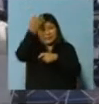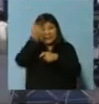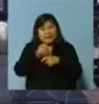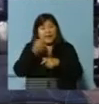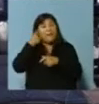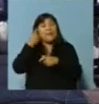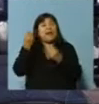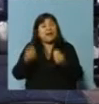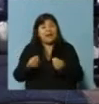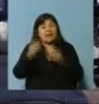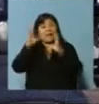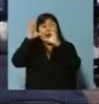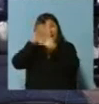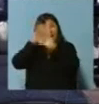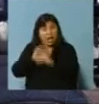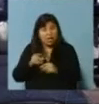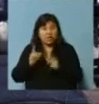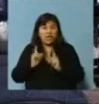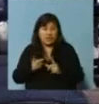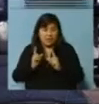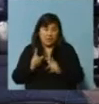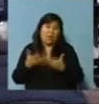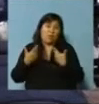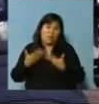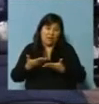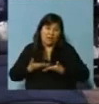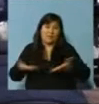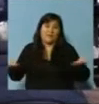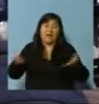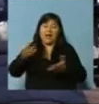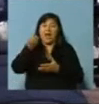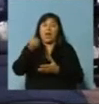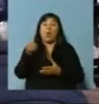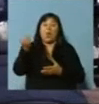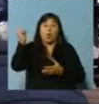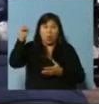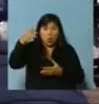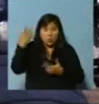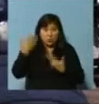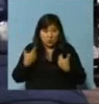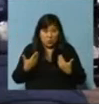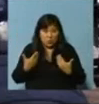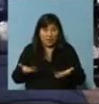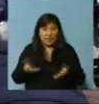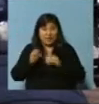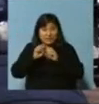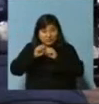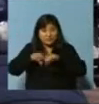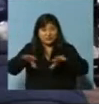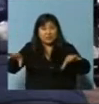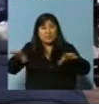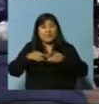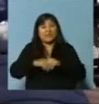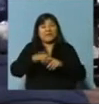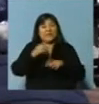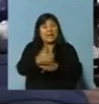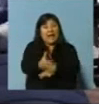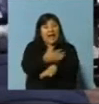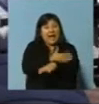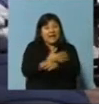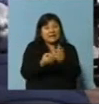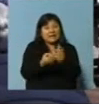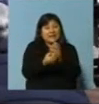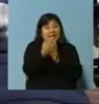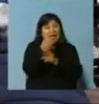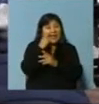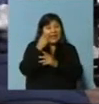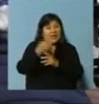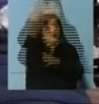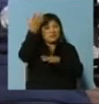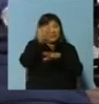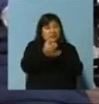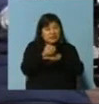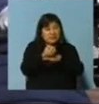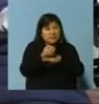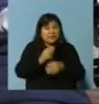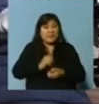también pudiéramos consumir y entregar energía eléctrica que había sido generada como energía